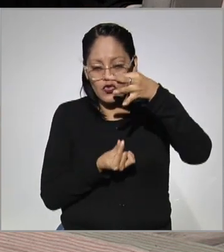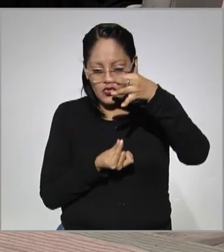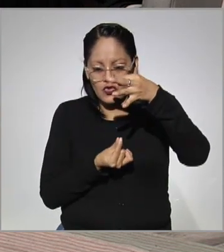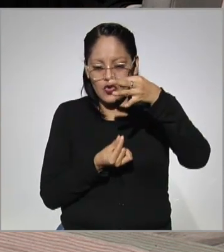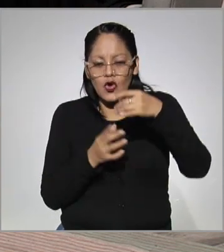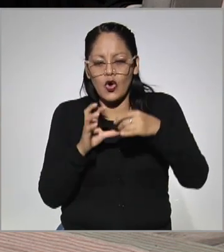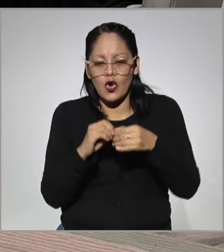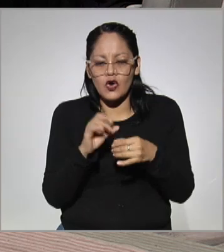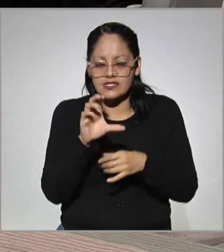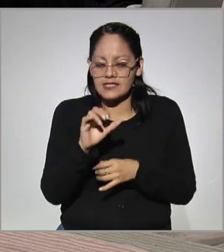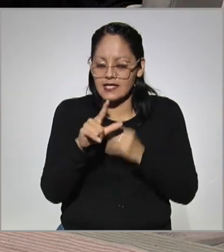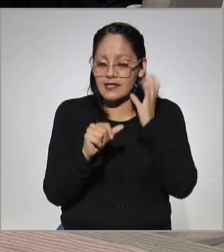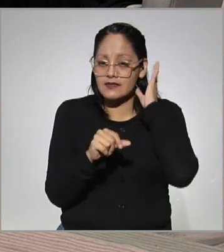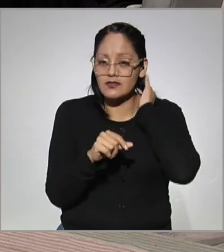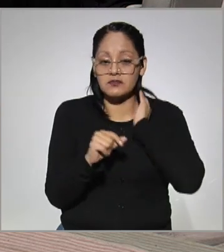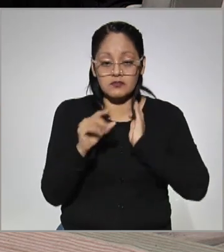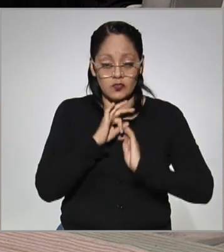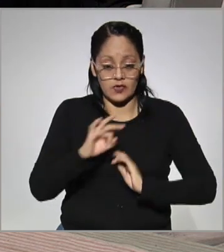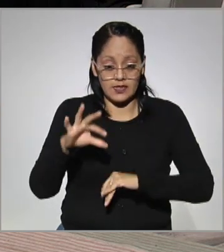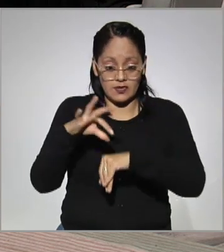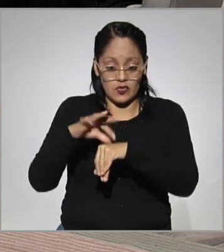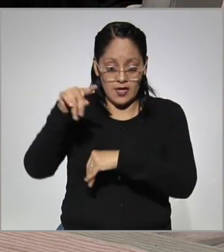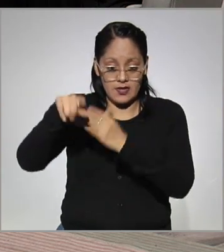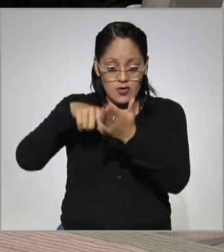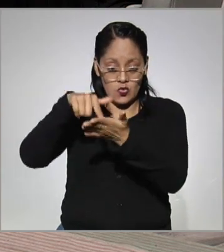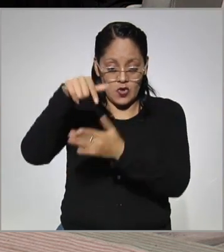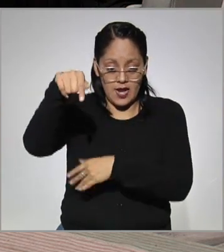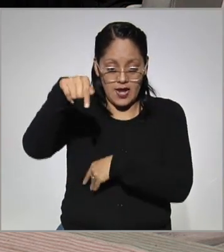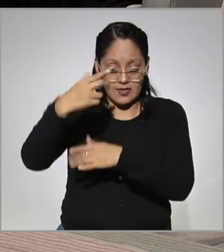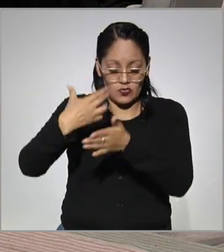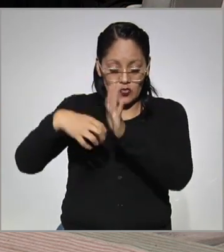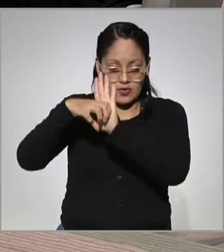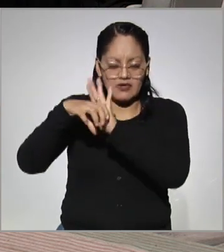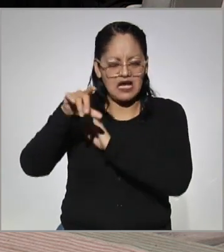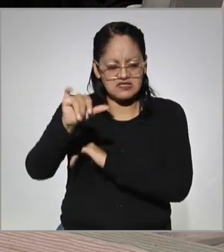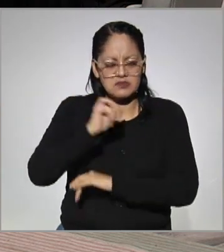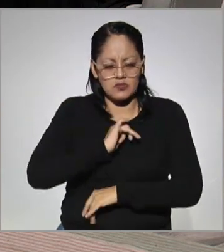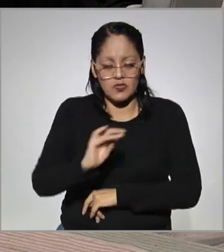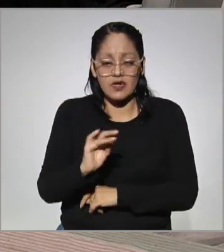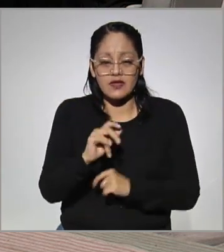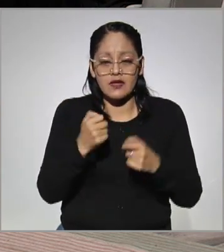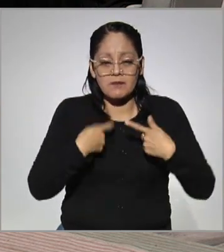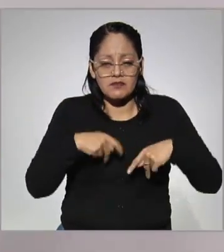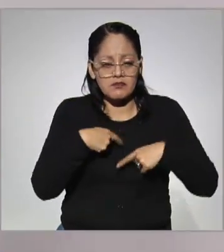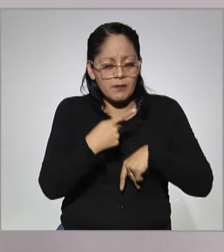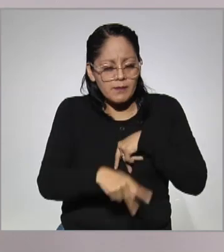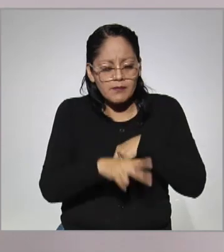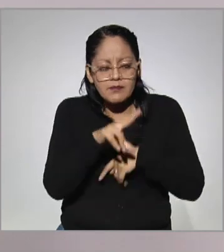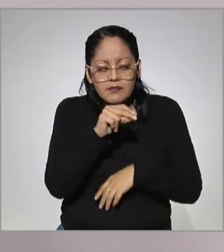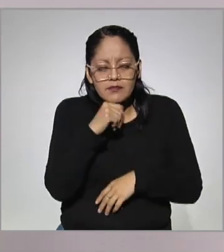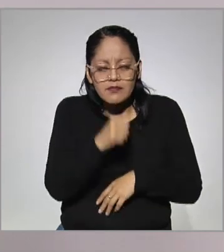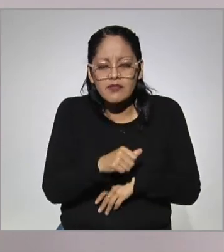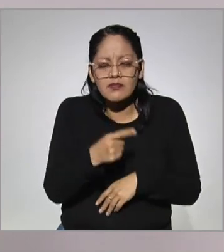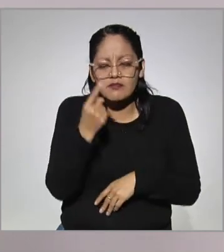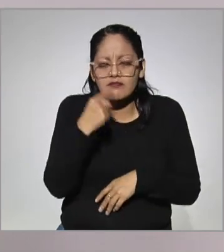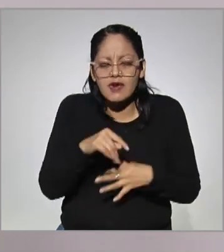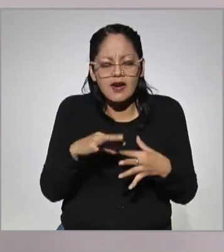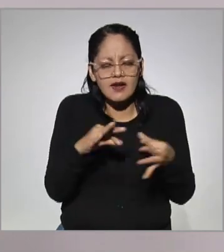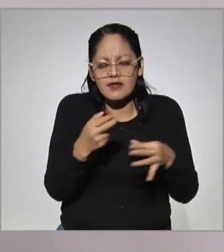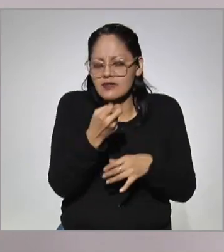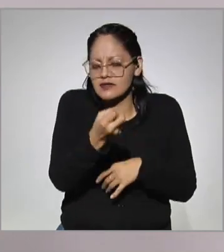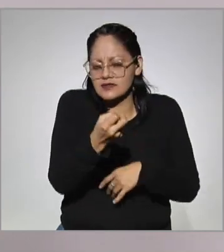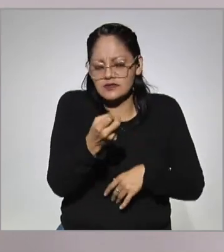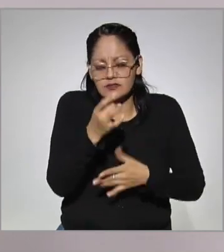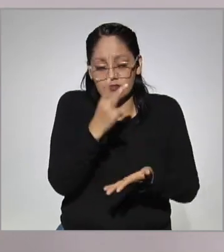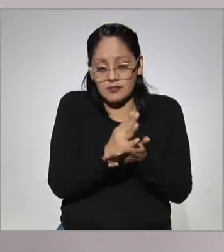llamamos cono. ¿Se puede hacer en consultorio? De hecho, se puede hacer en consultorio, en pacientes de bajo riesgo, está hecha, está descrita para eso, pero